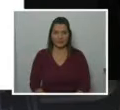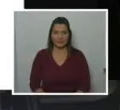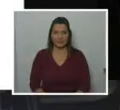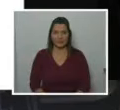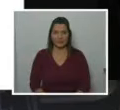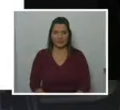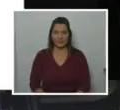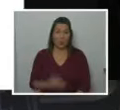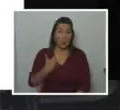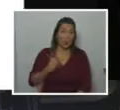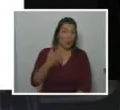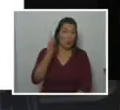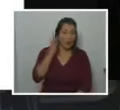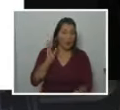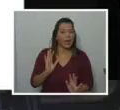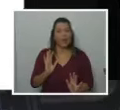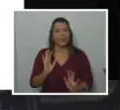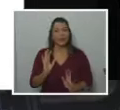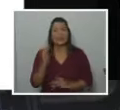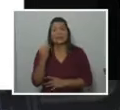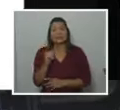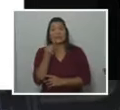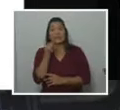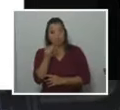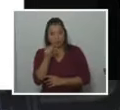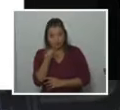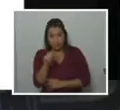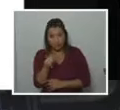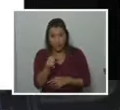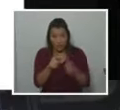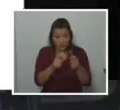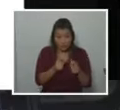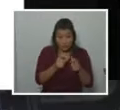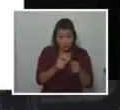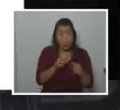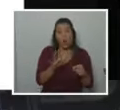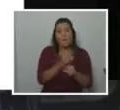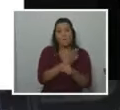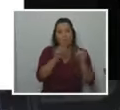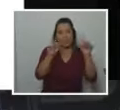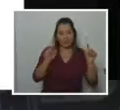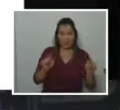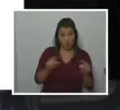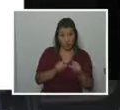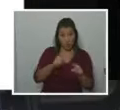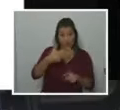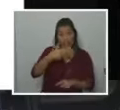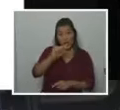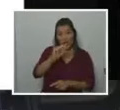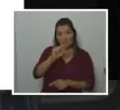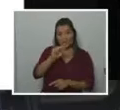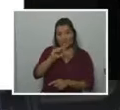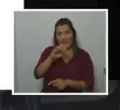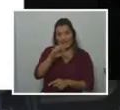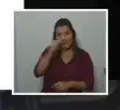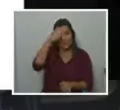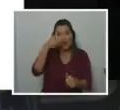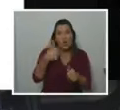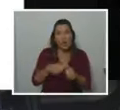o la favorecida. En el caso de que usted active el entero de chances, recuerde que tiene que validar los datos y tiene que traerlos